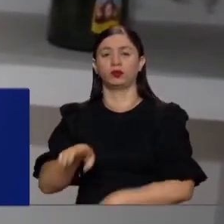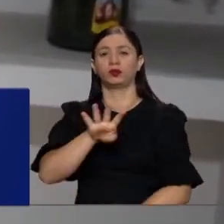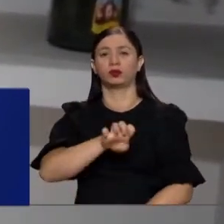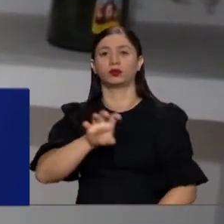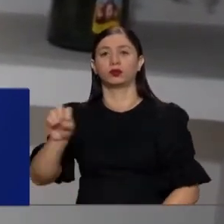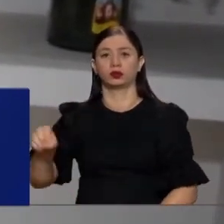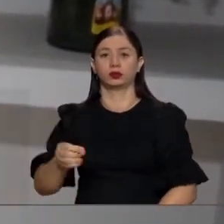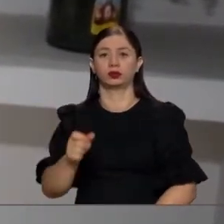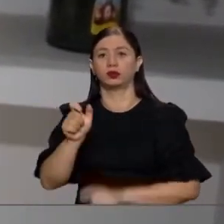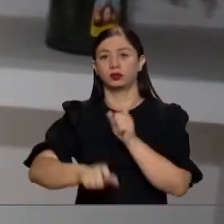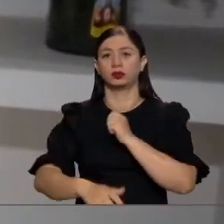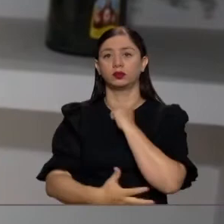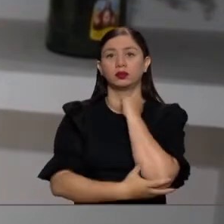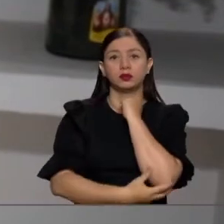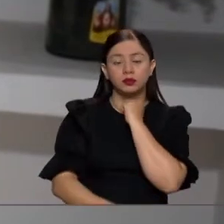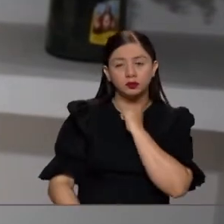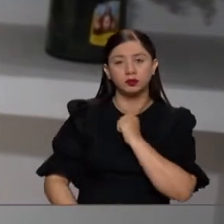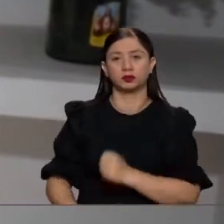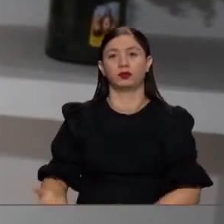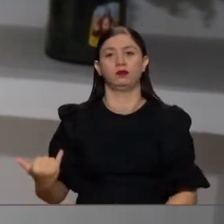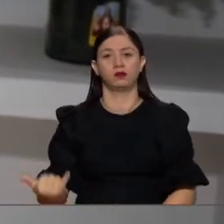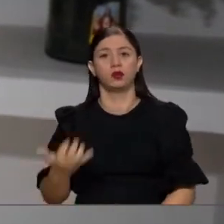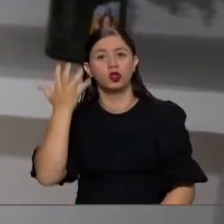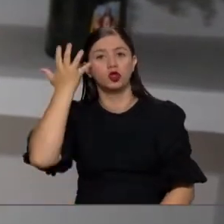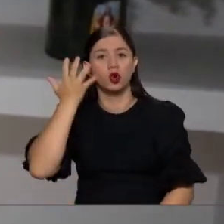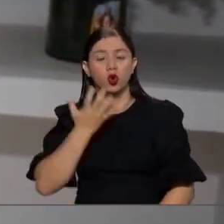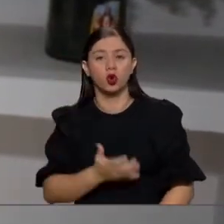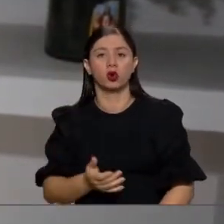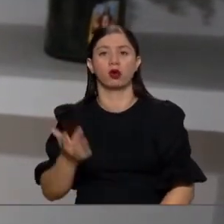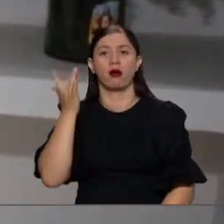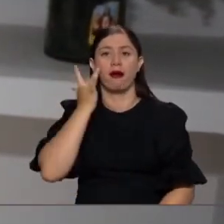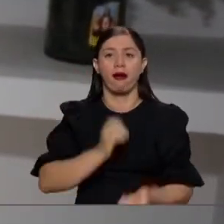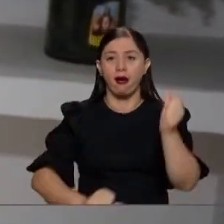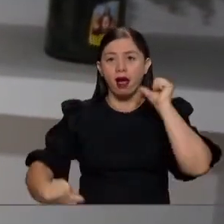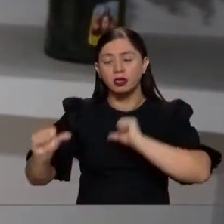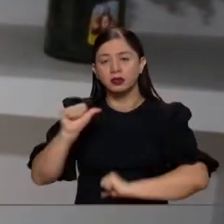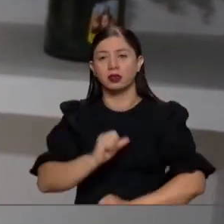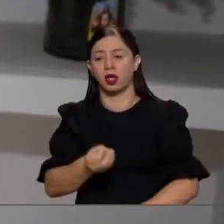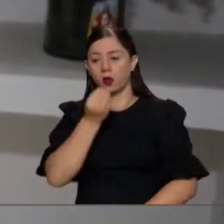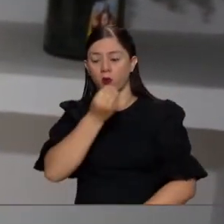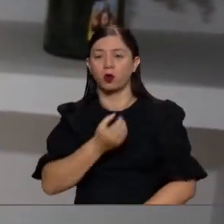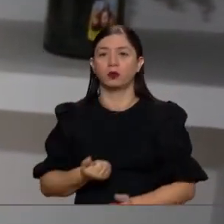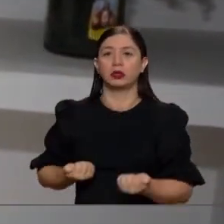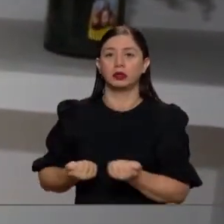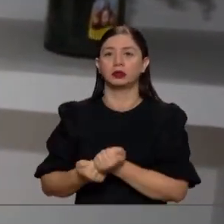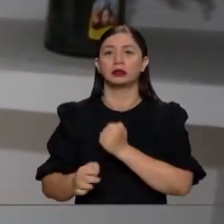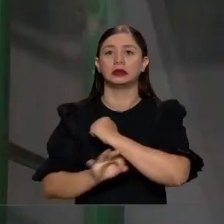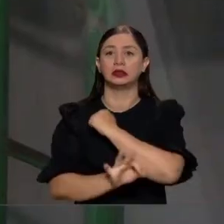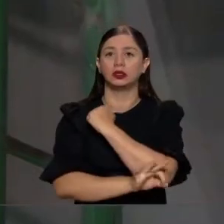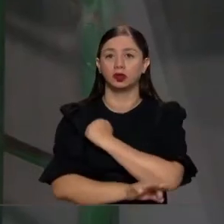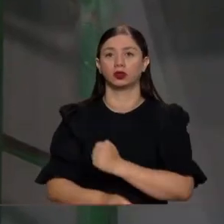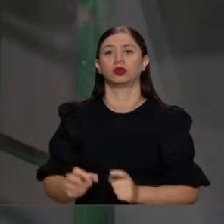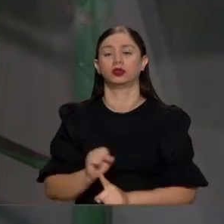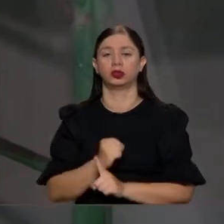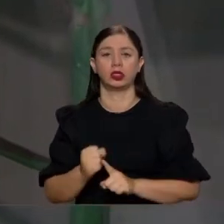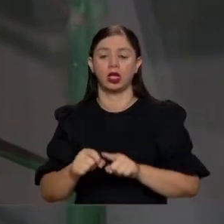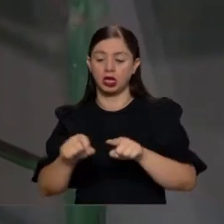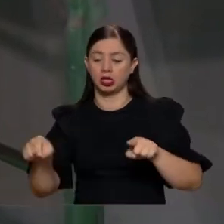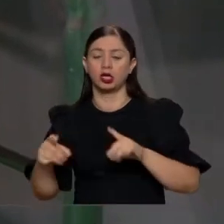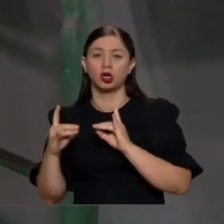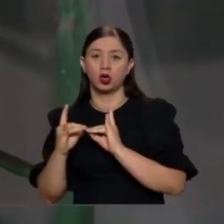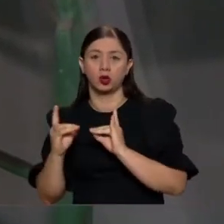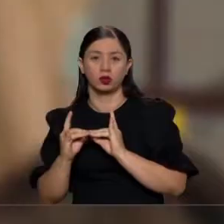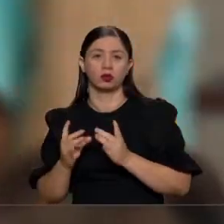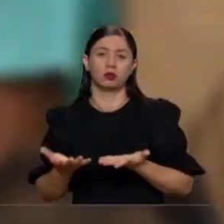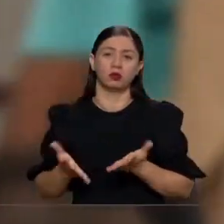900 habitantes de Cali que hay en la ciudad, atendidos diariamente con aseo, alimentación, acompañamiento psicosocial, dormitorio social y demás. Es decir, que